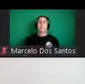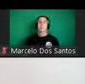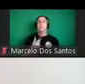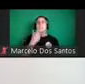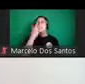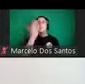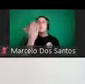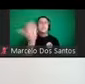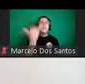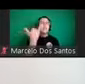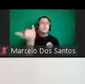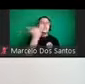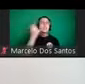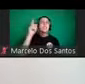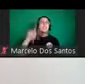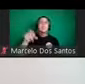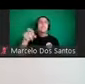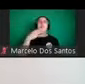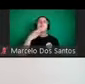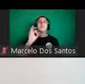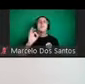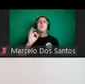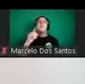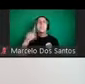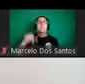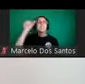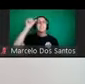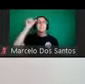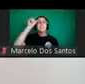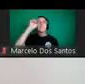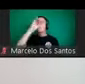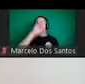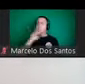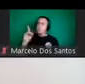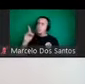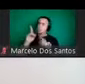a la discapacidad. ¿Qué es discapacidad? A ver, ¿quién se anima a decirme lo que piensa?